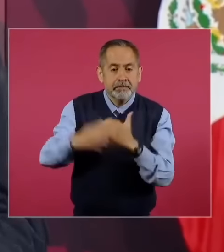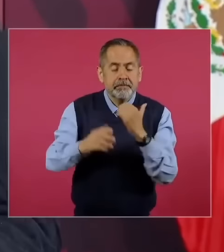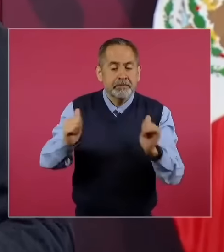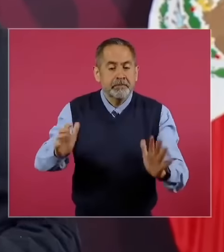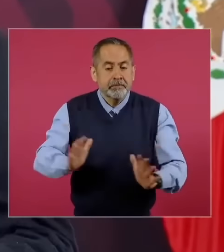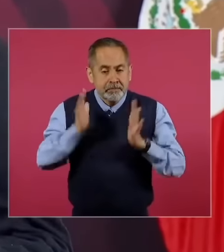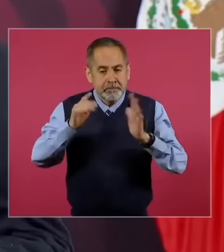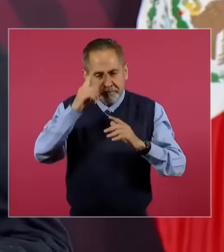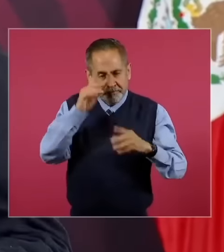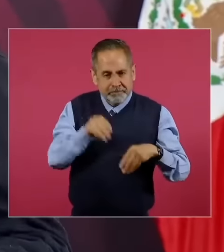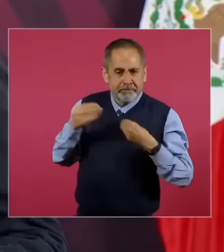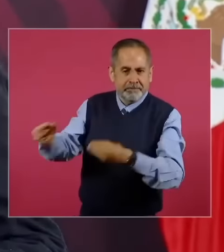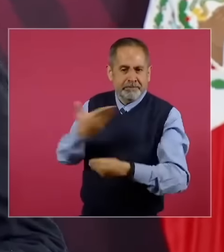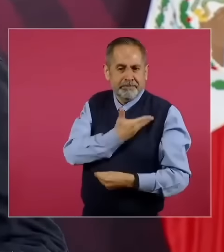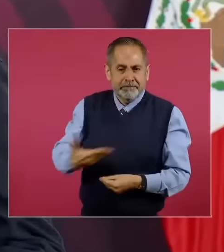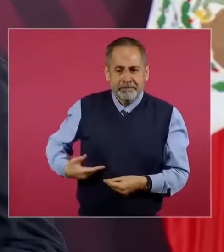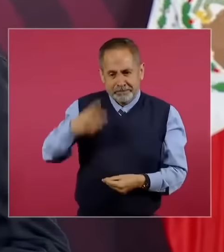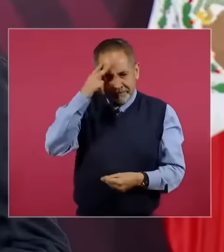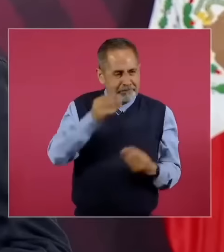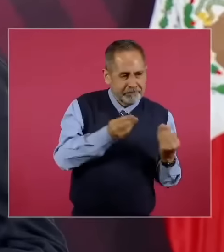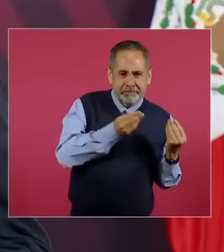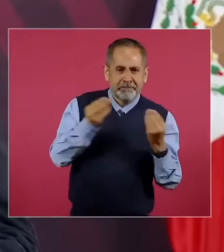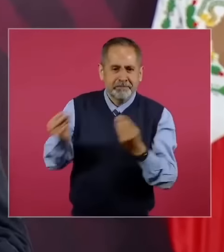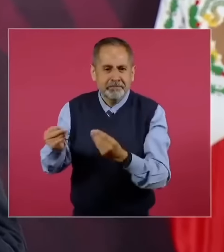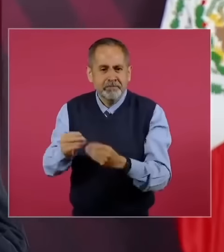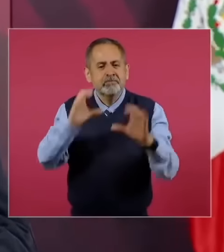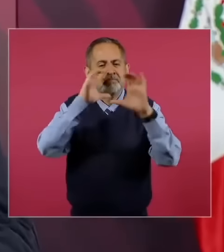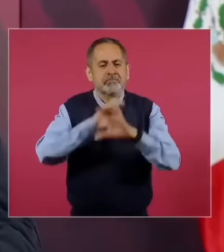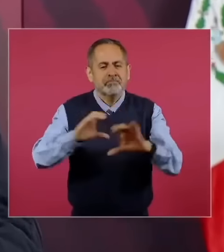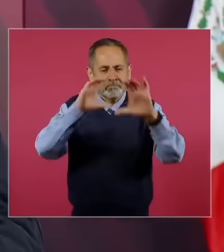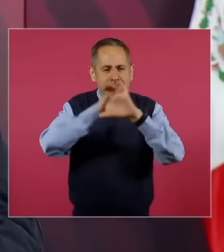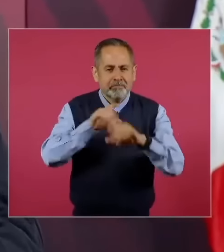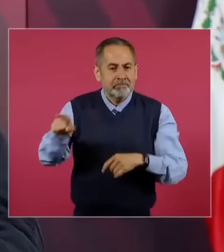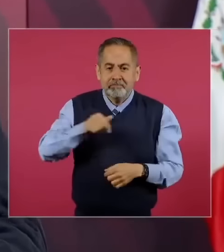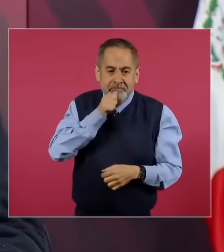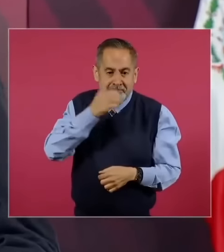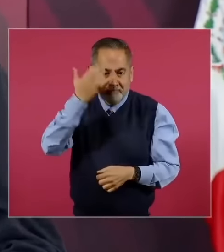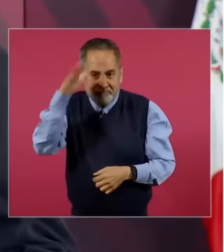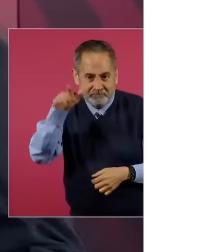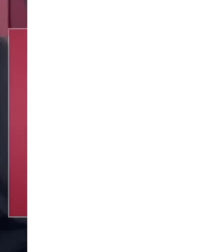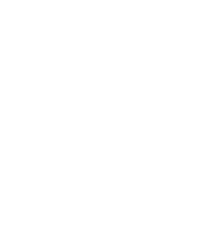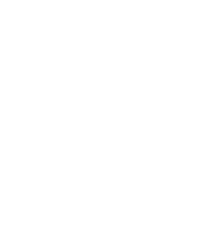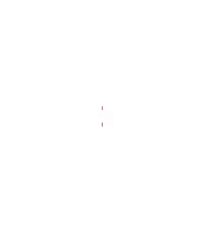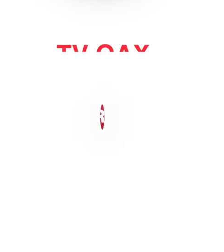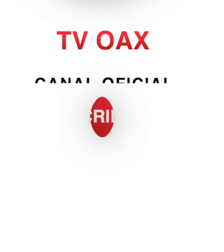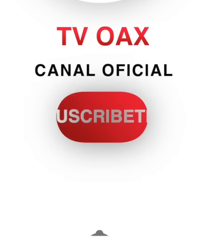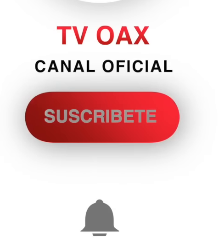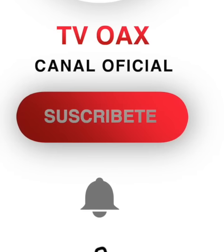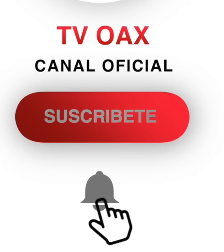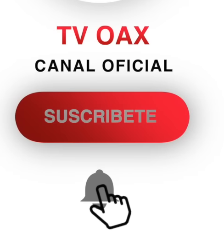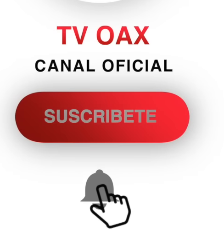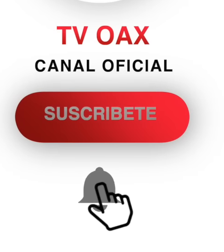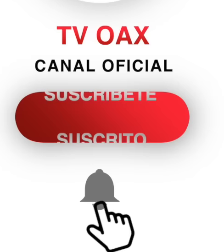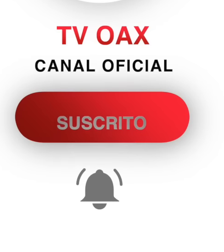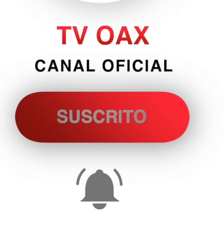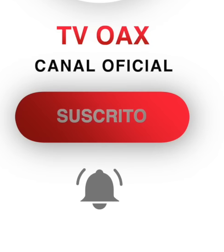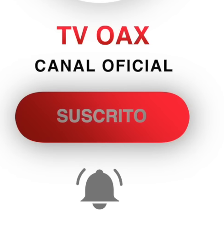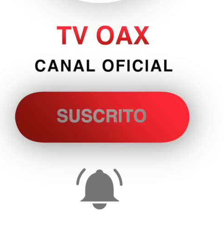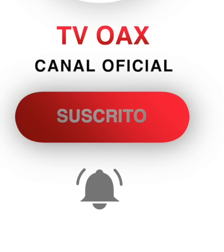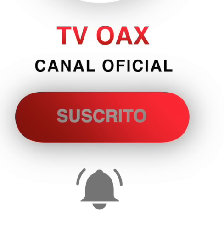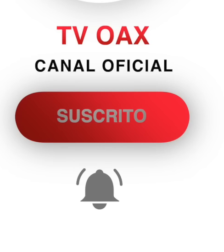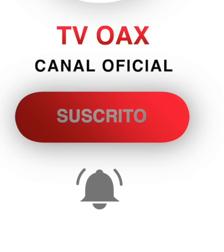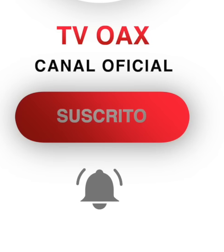Sorpresa para el presidente de la República, una canción que él no conoce, interpretada por